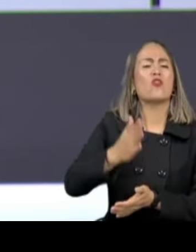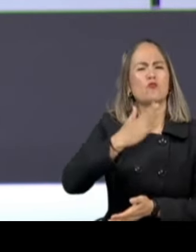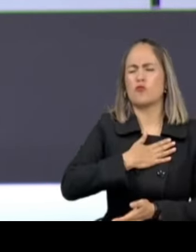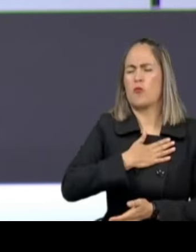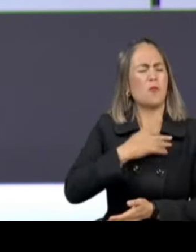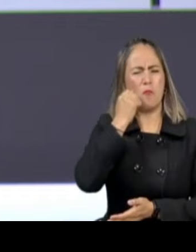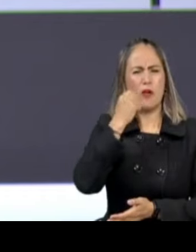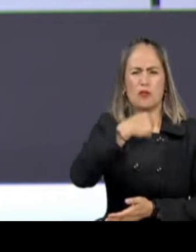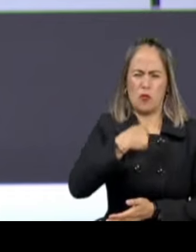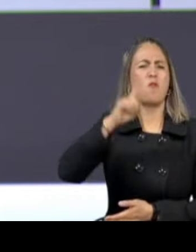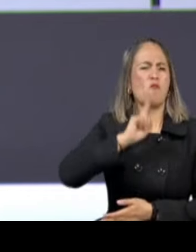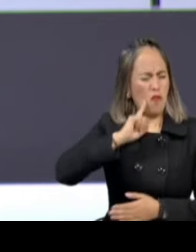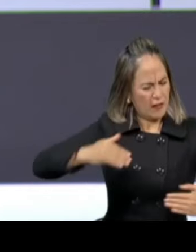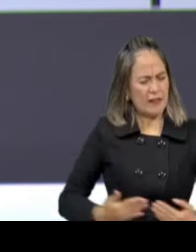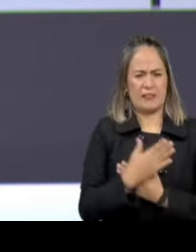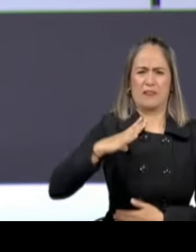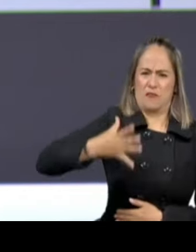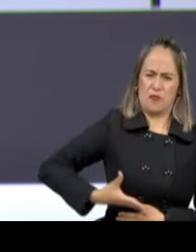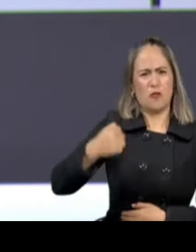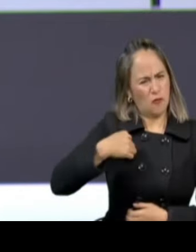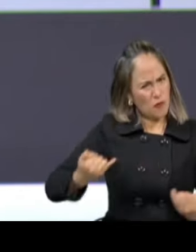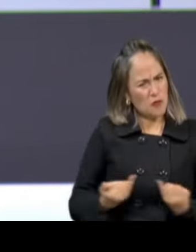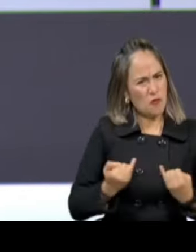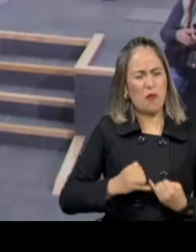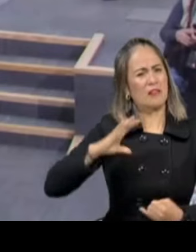orgullosamente mujer y soy orgullosamente